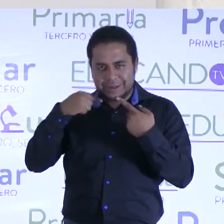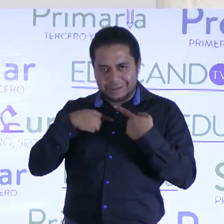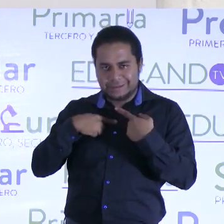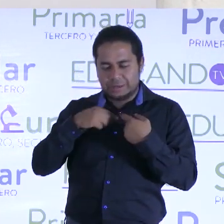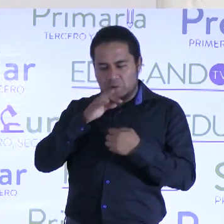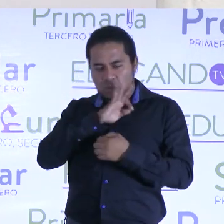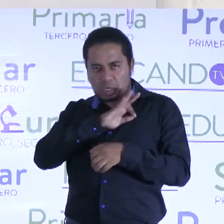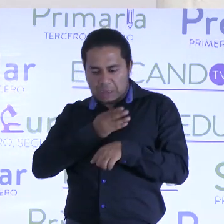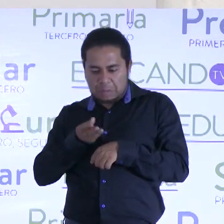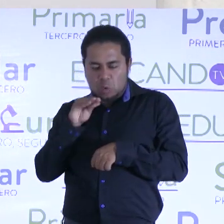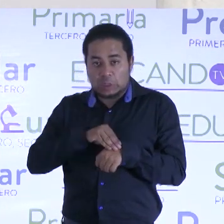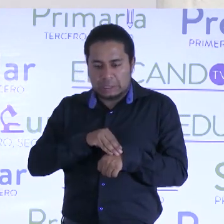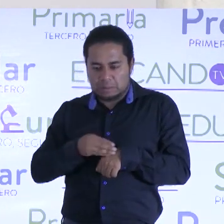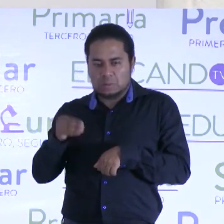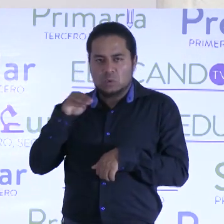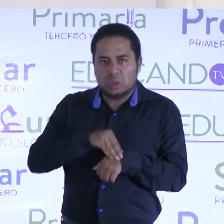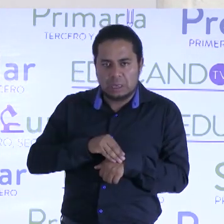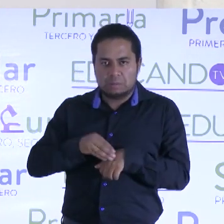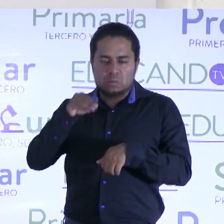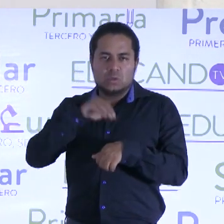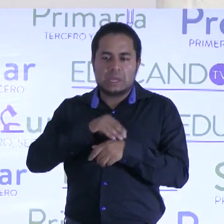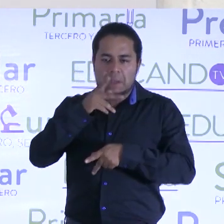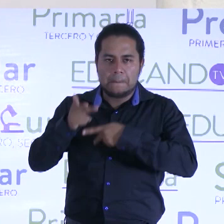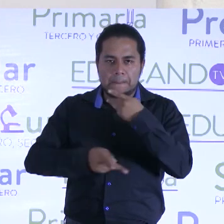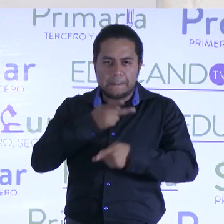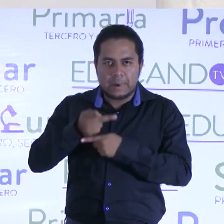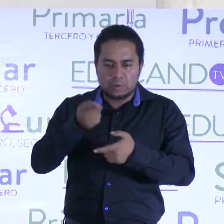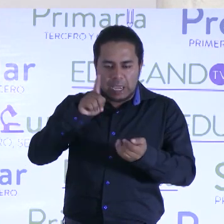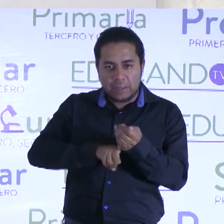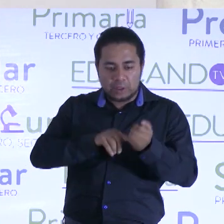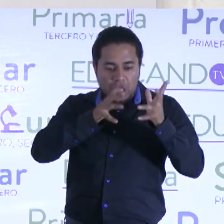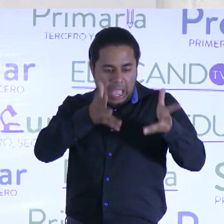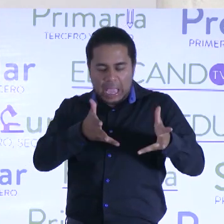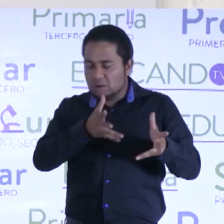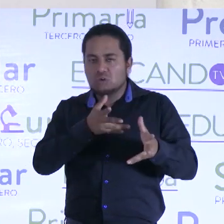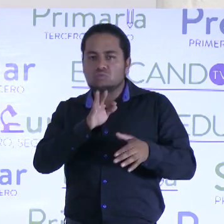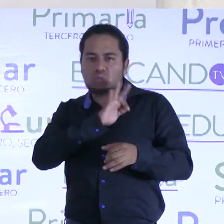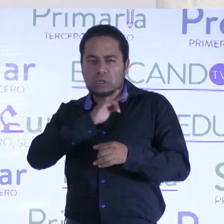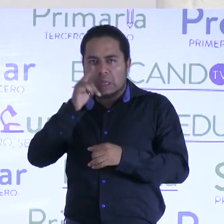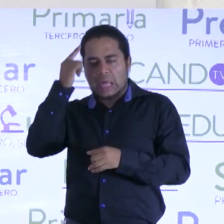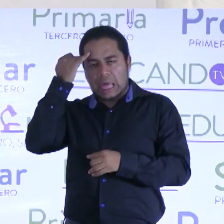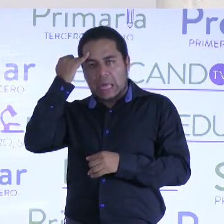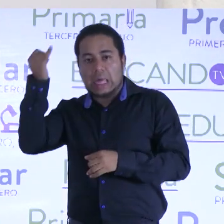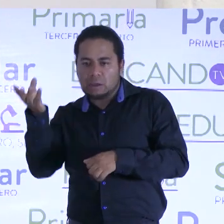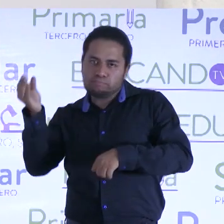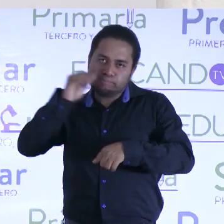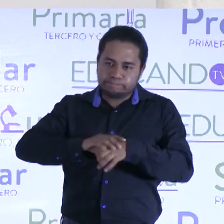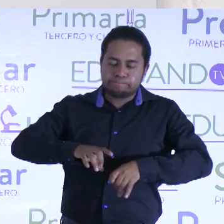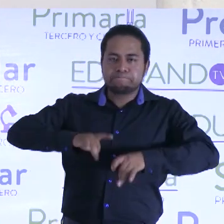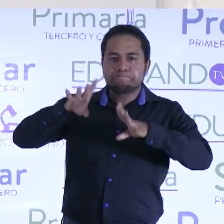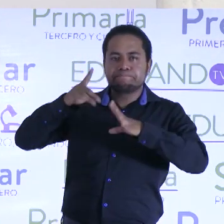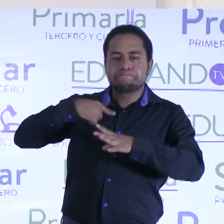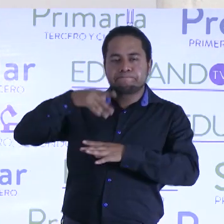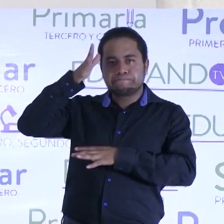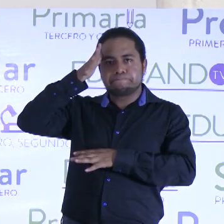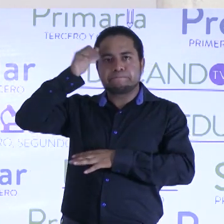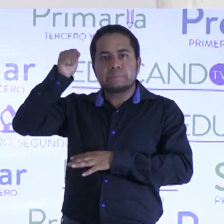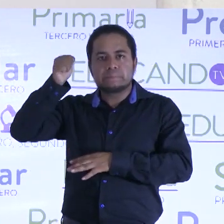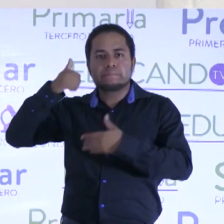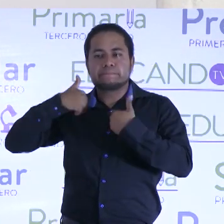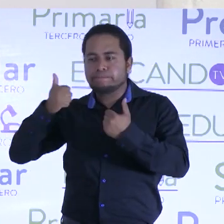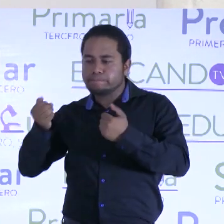de meter preguntas que no vengan dentro de la guía. Alguna pregunta que en el momento que estés